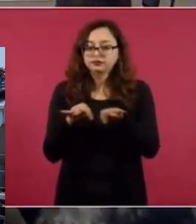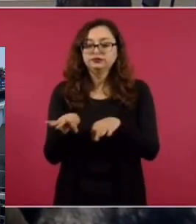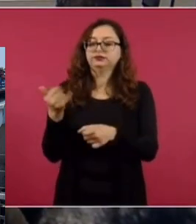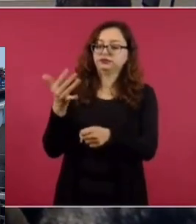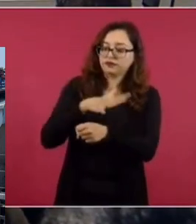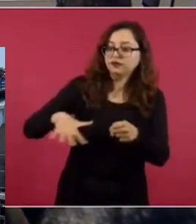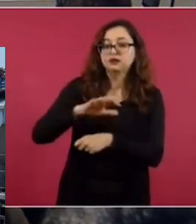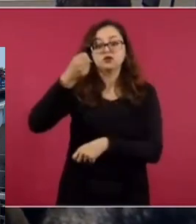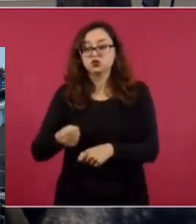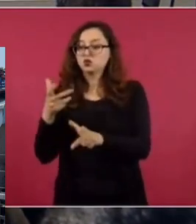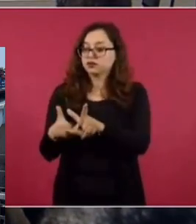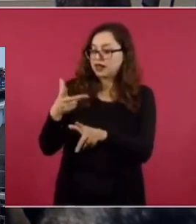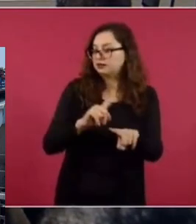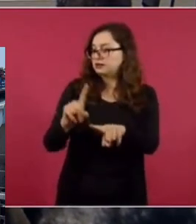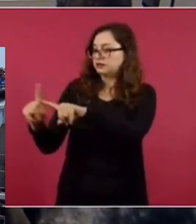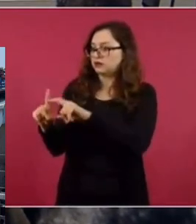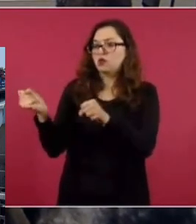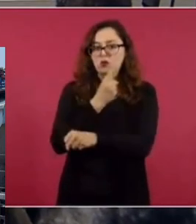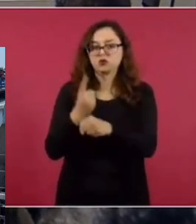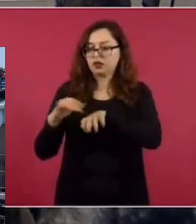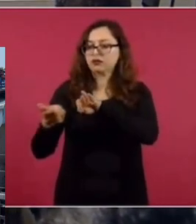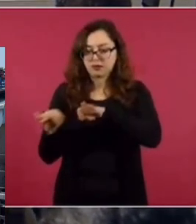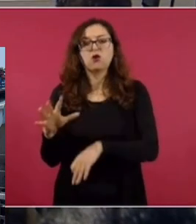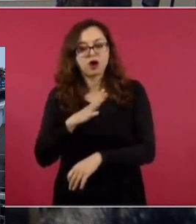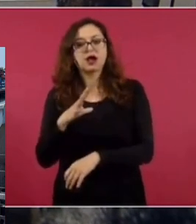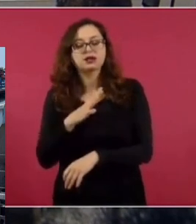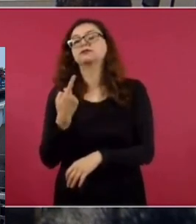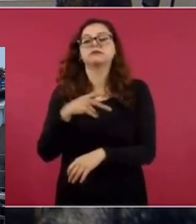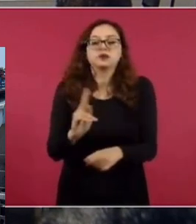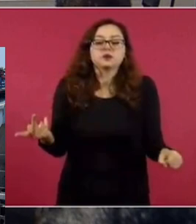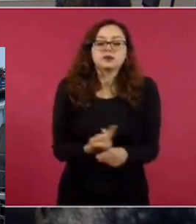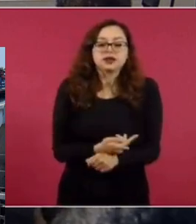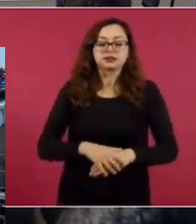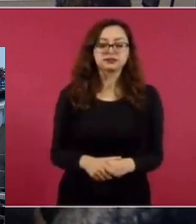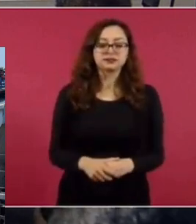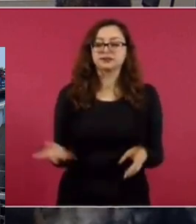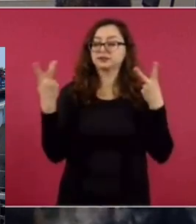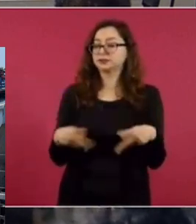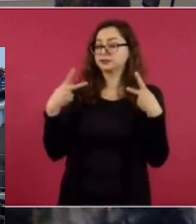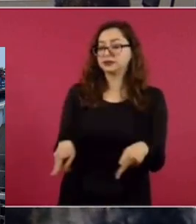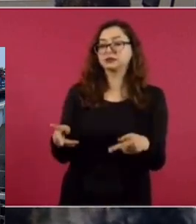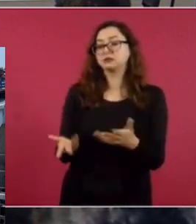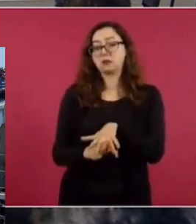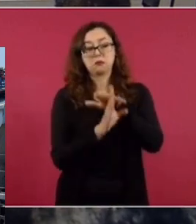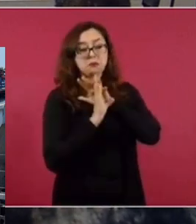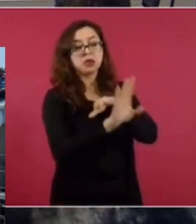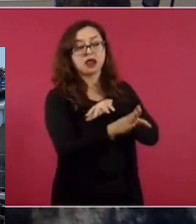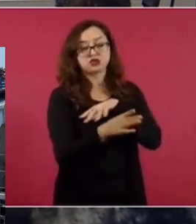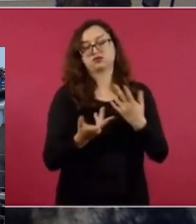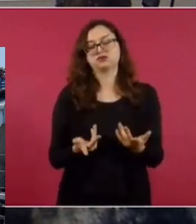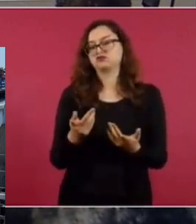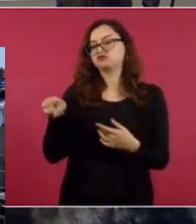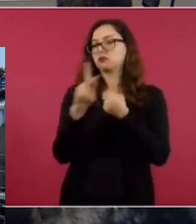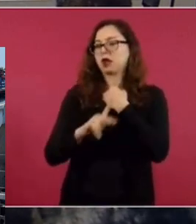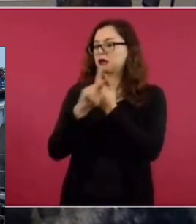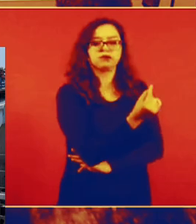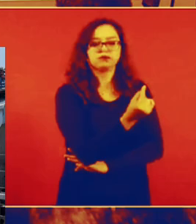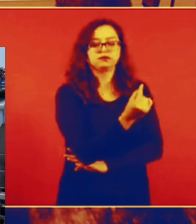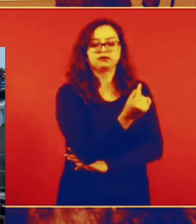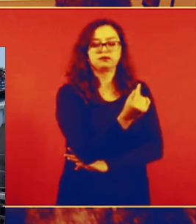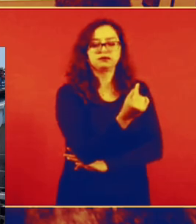Istmo, en el sureste. Pero, ¿qué sucede? El que sale de su país, de su